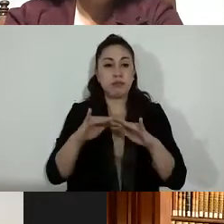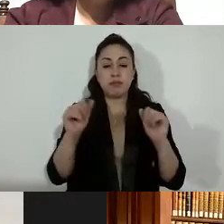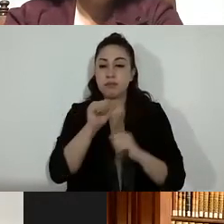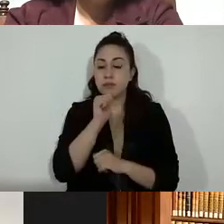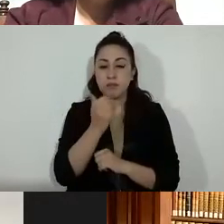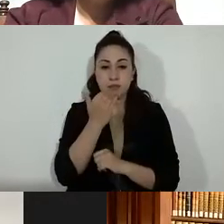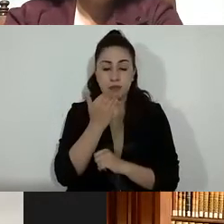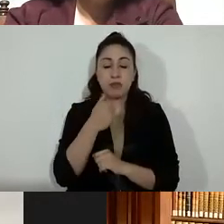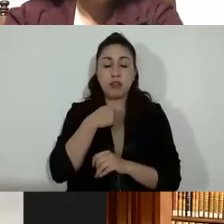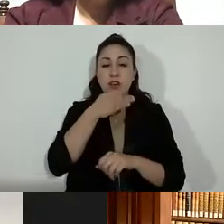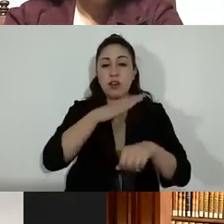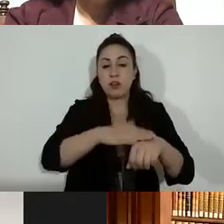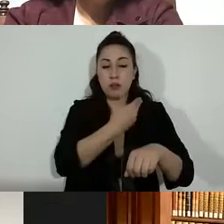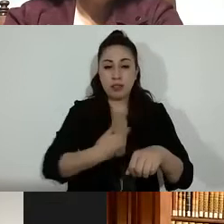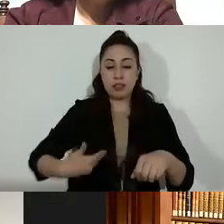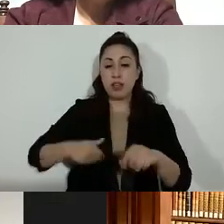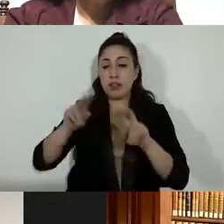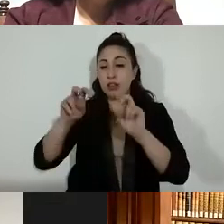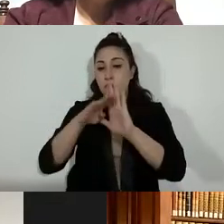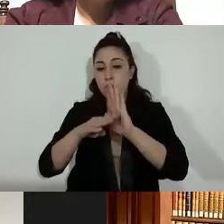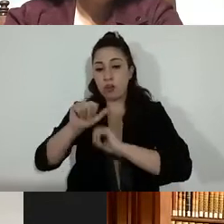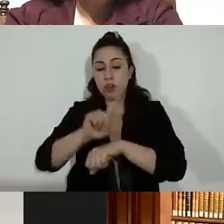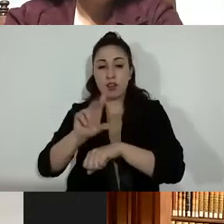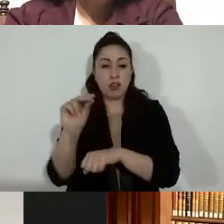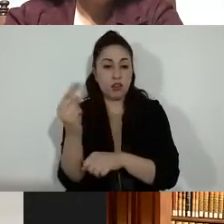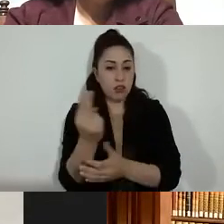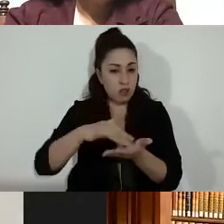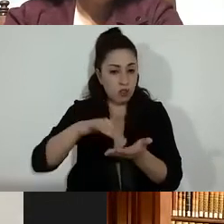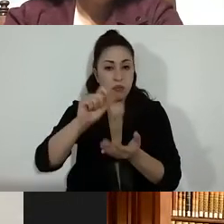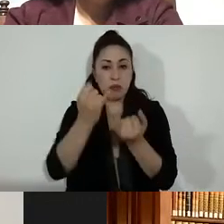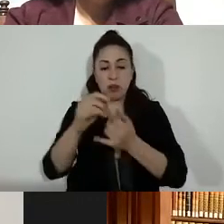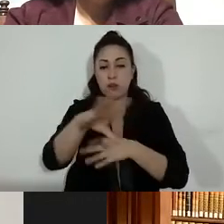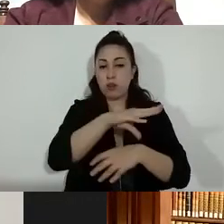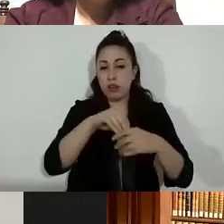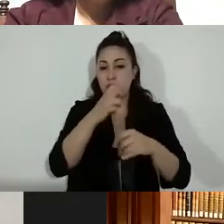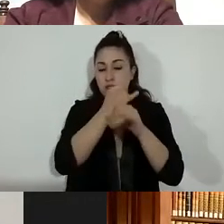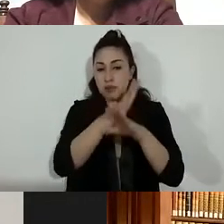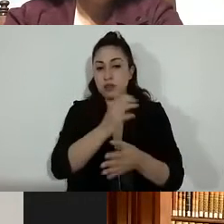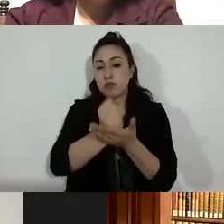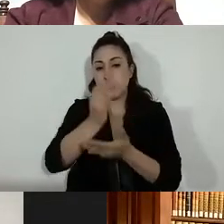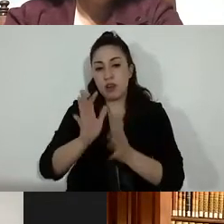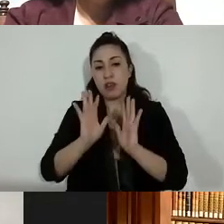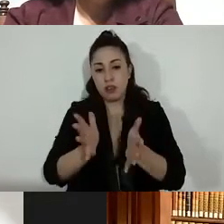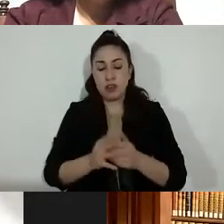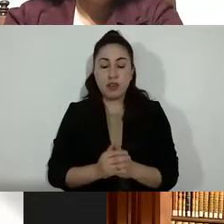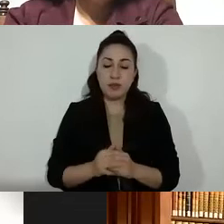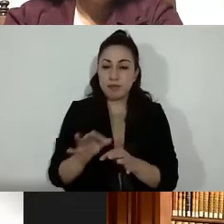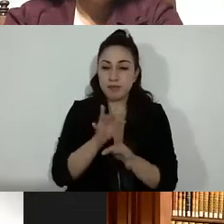Presidente, le informo que fue aprobada la dispensa de la lectura y el contenido del orden del día en un solo acto, cumplida su instrucción.